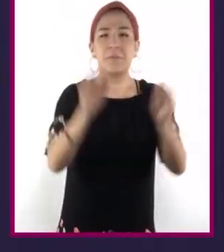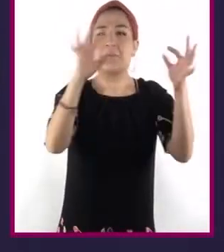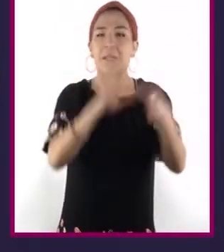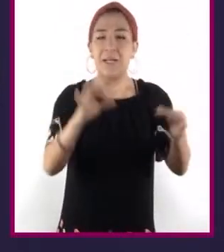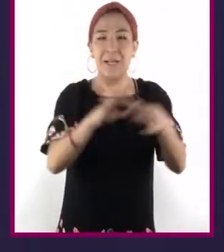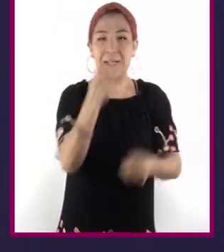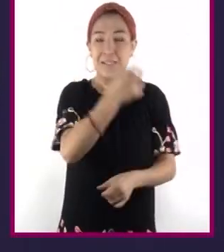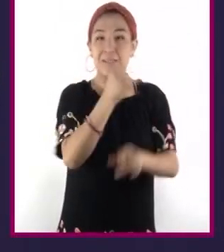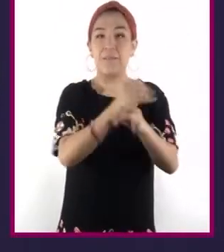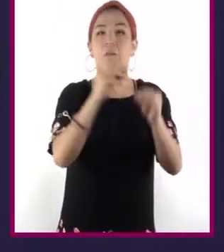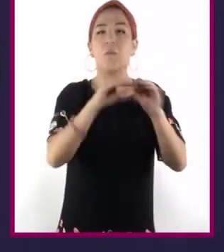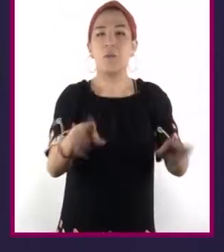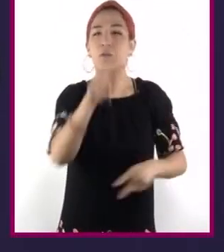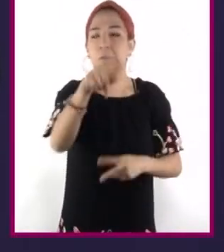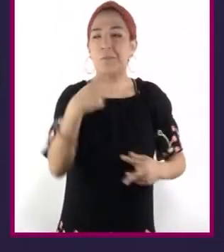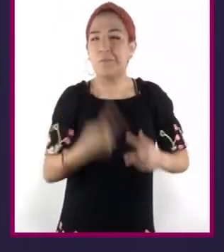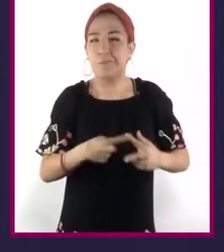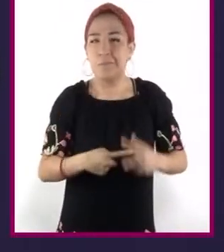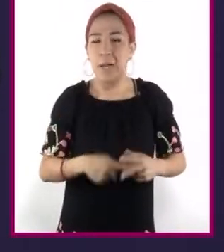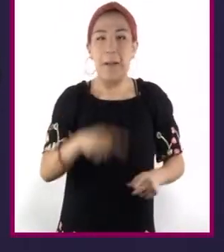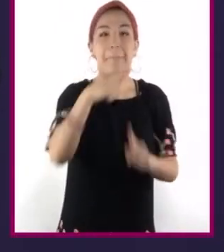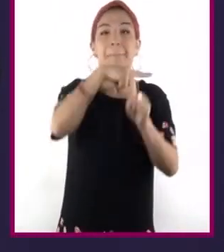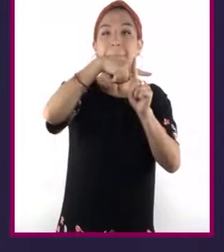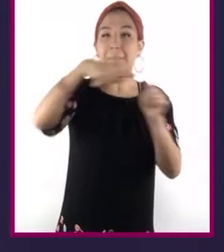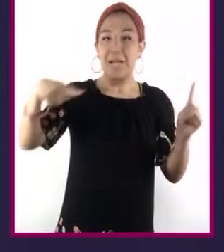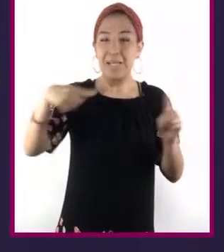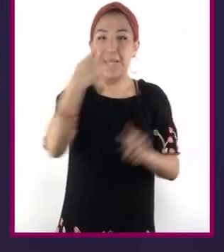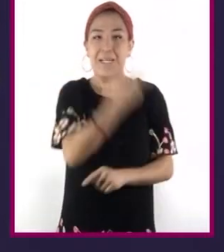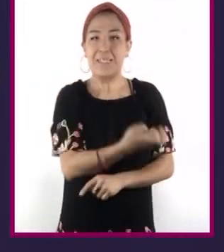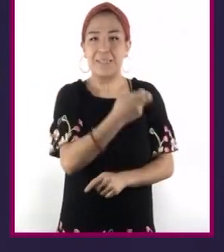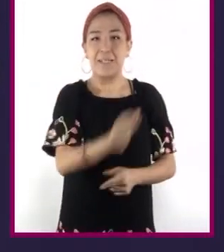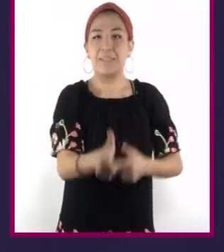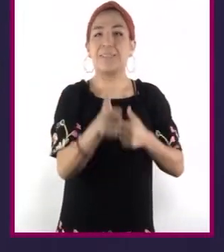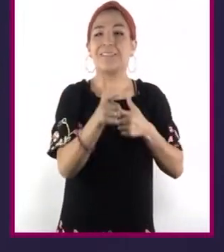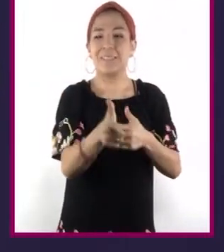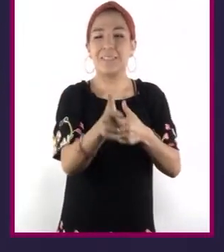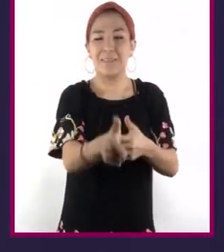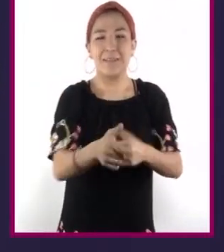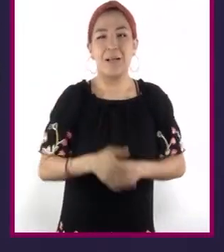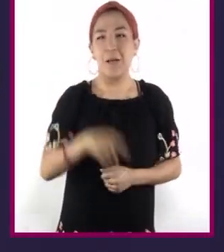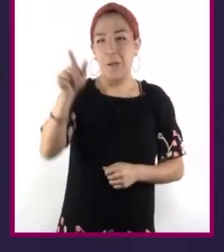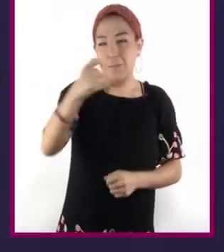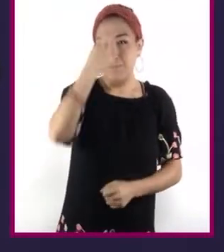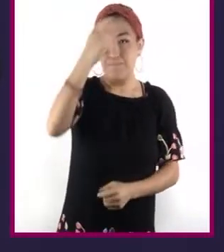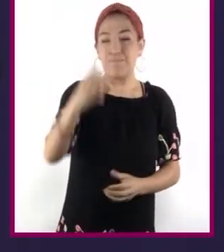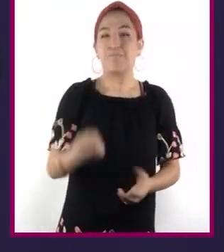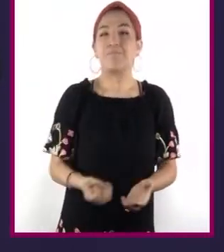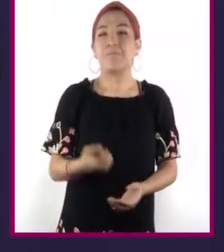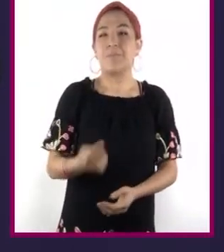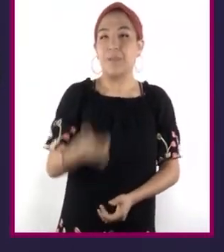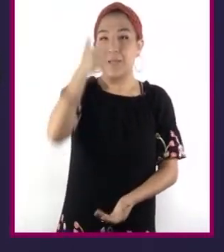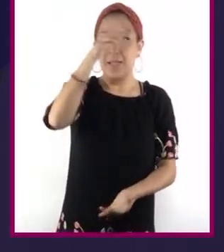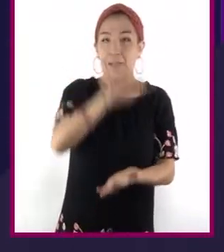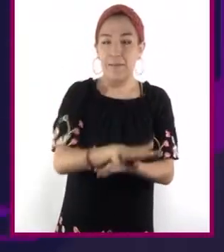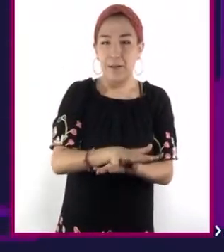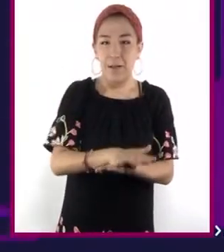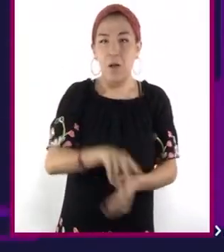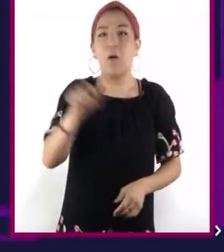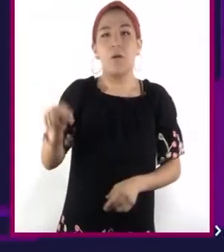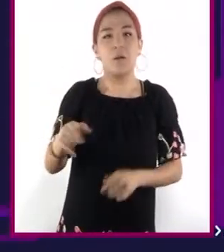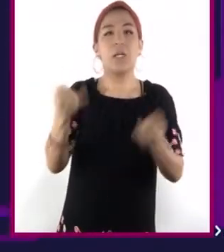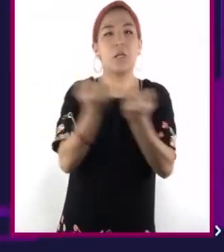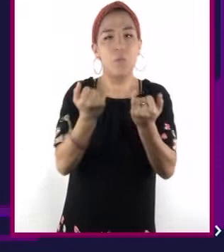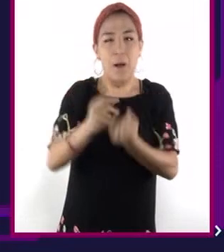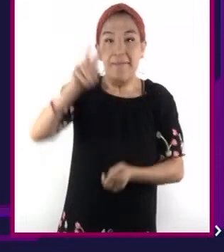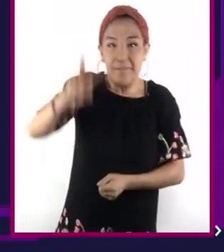los datos calculando la media de las secuencias inventadas y la de las secuencias